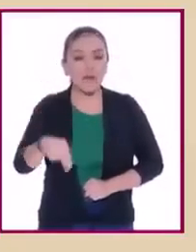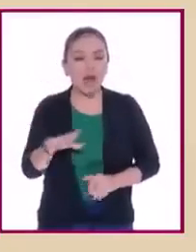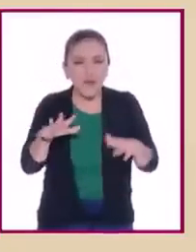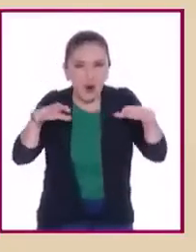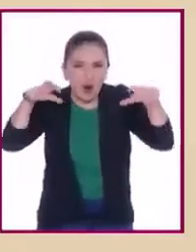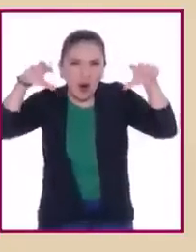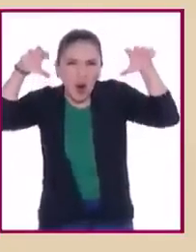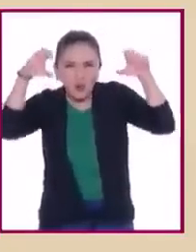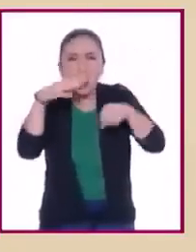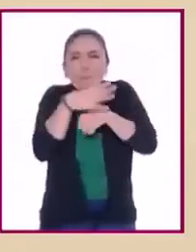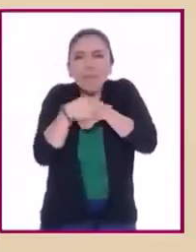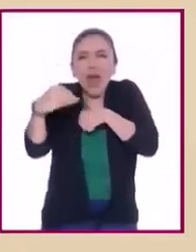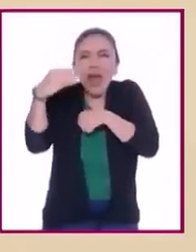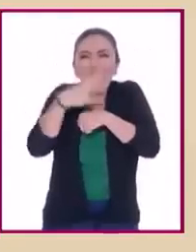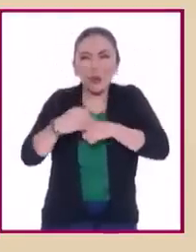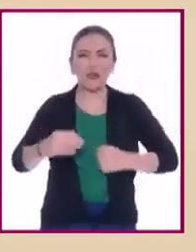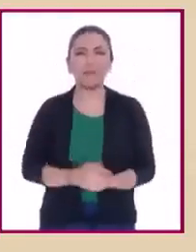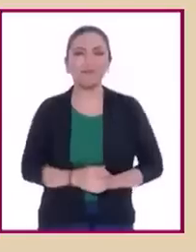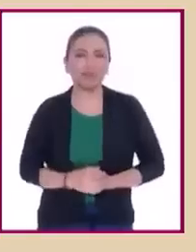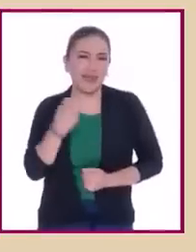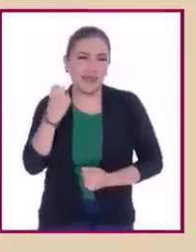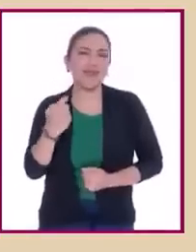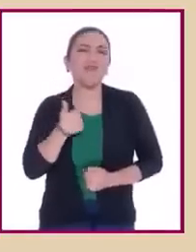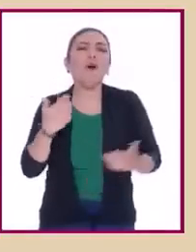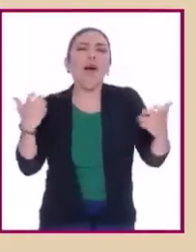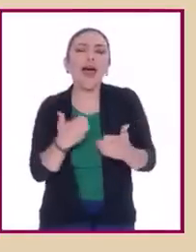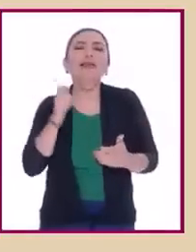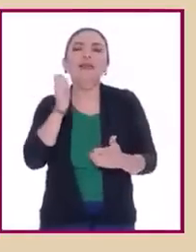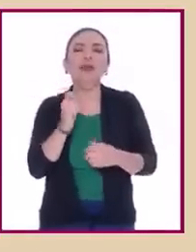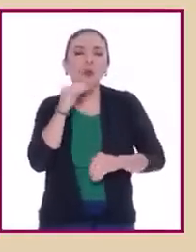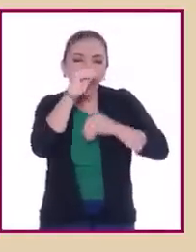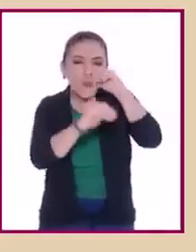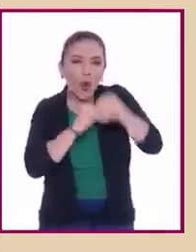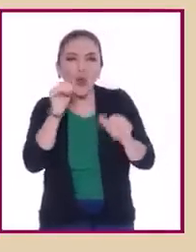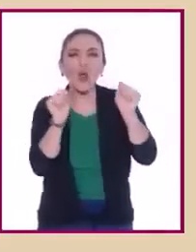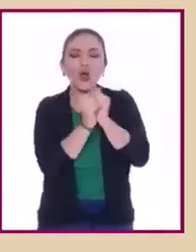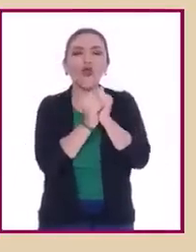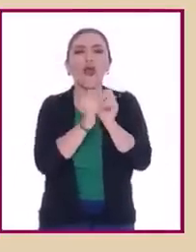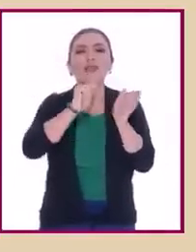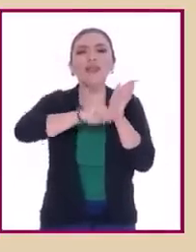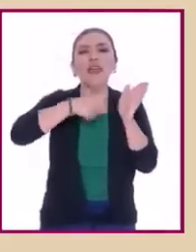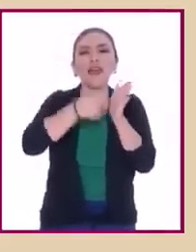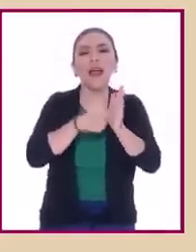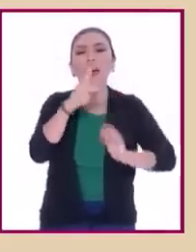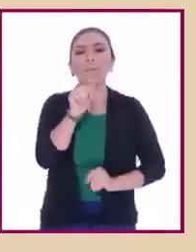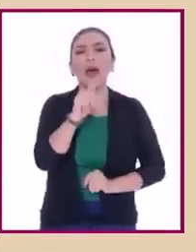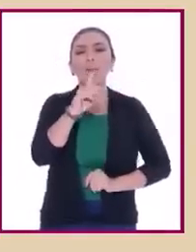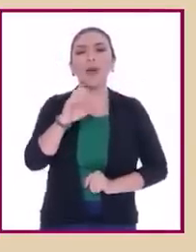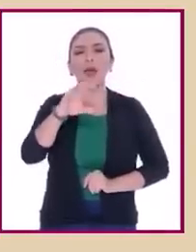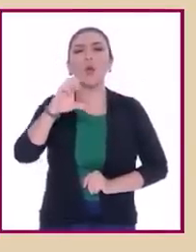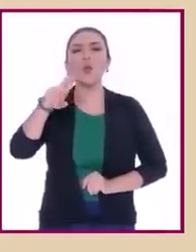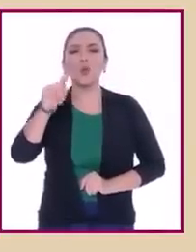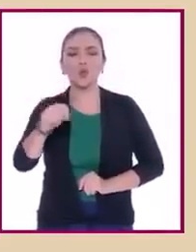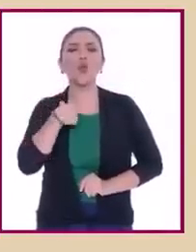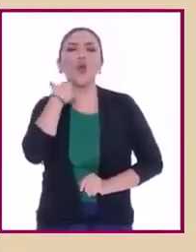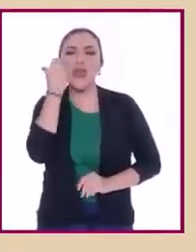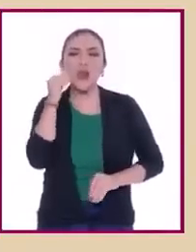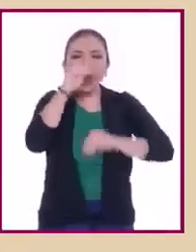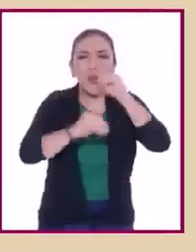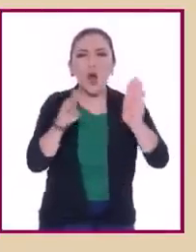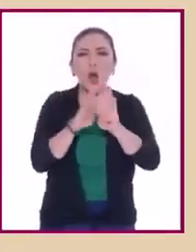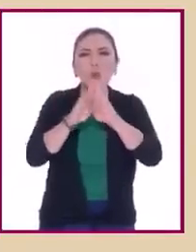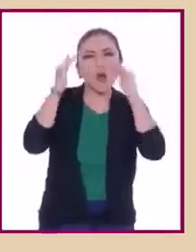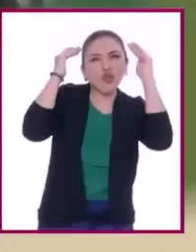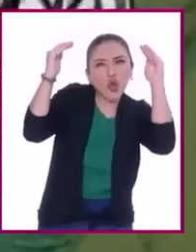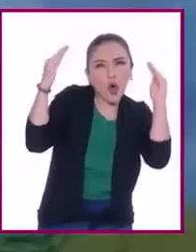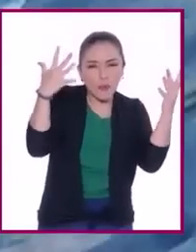monstruo de pelusa aquí yo lo que hice fue utilizar este la técnica de papercut quería yo jugar más con las sombras y